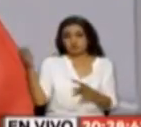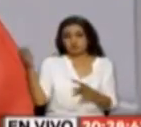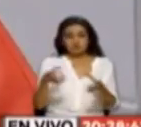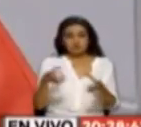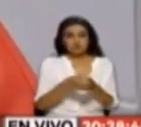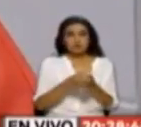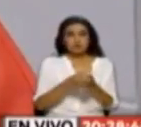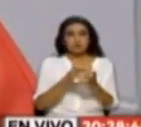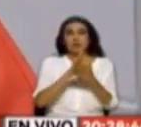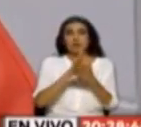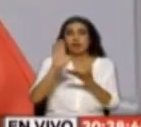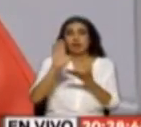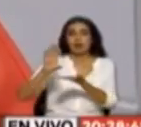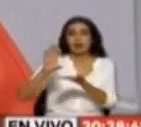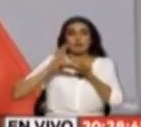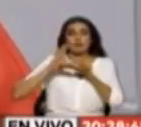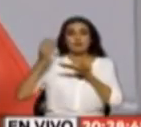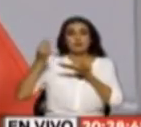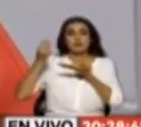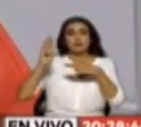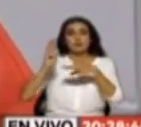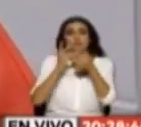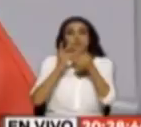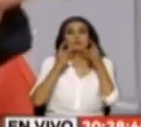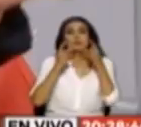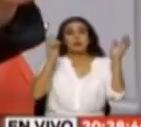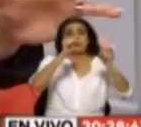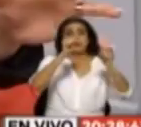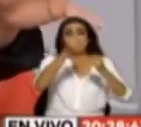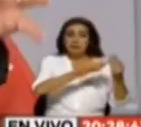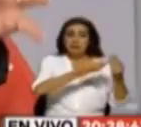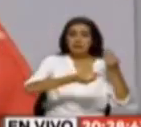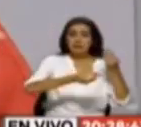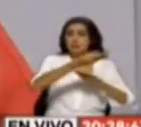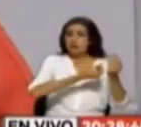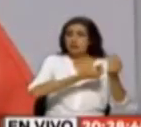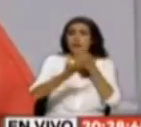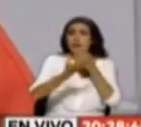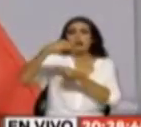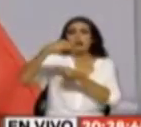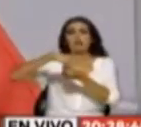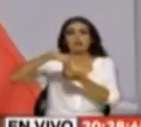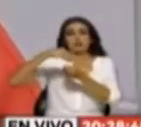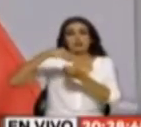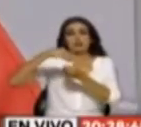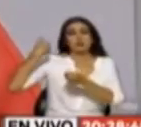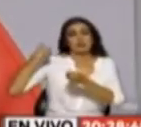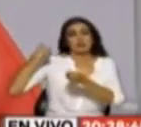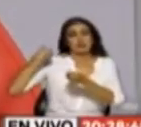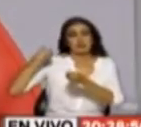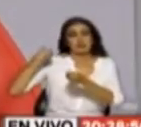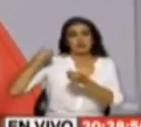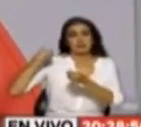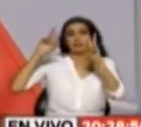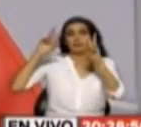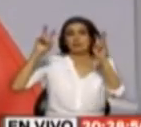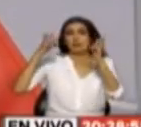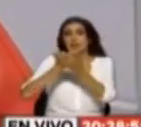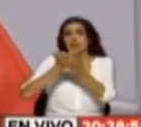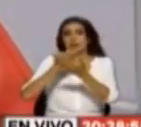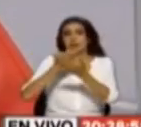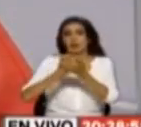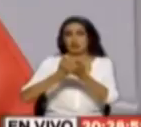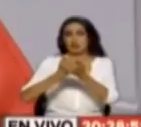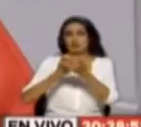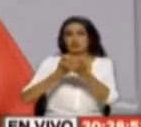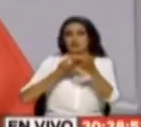las utilidades de la banca pública puedan invertirse en el Fondo Nacional de Garantías para el sector de la economía popular y solidaria que lo